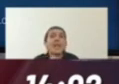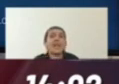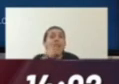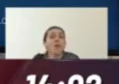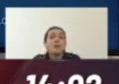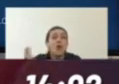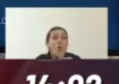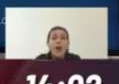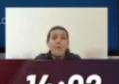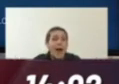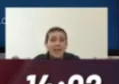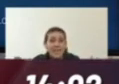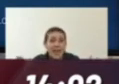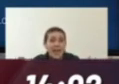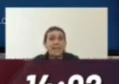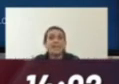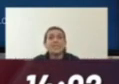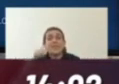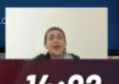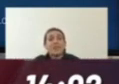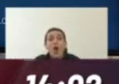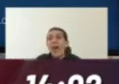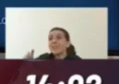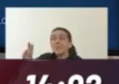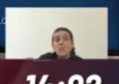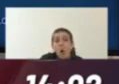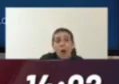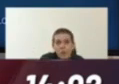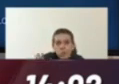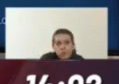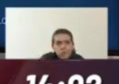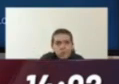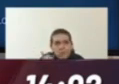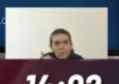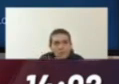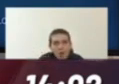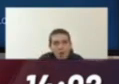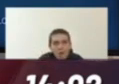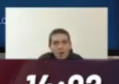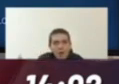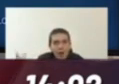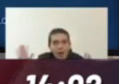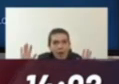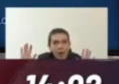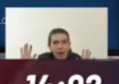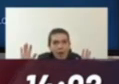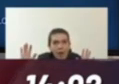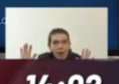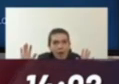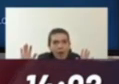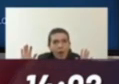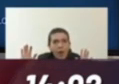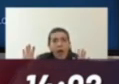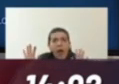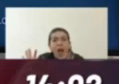estadística para mí. Esta gente que pierde la vida. Y para que esto no pase, lo que tenemos que